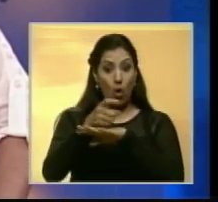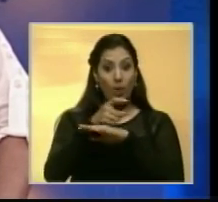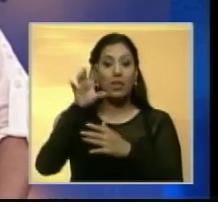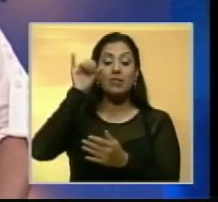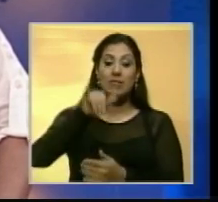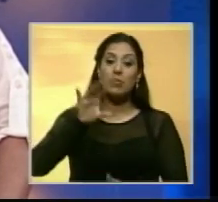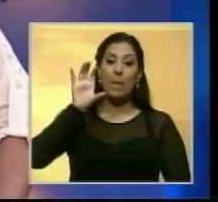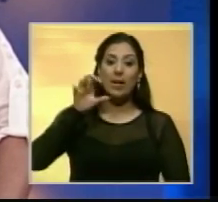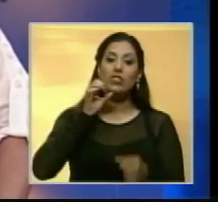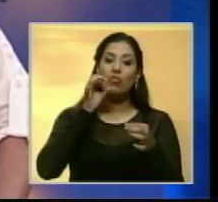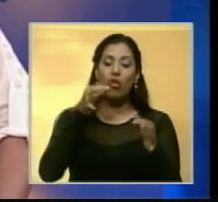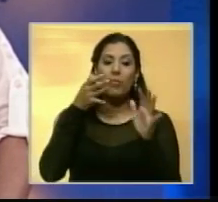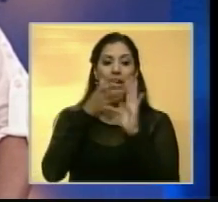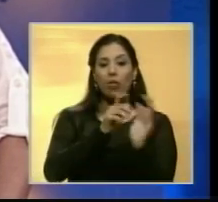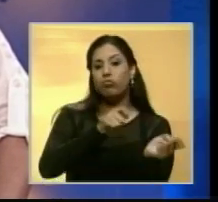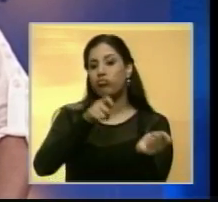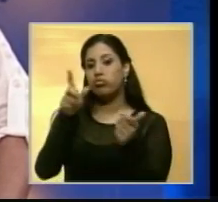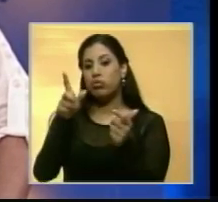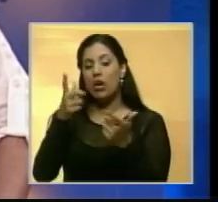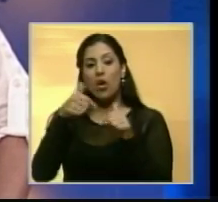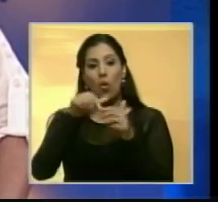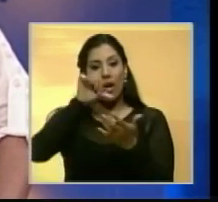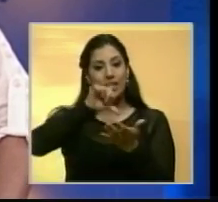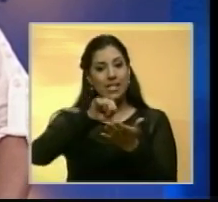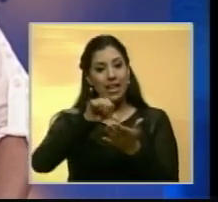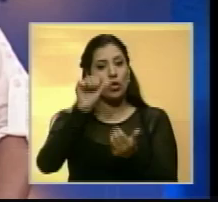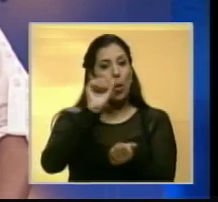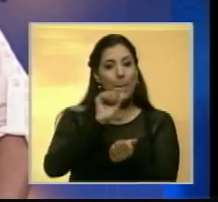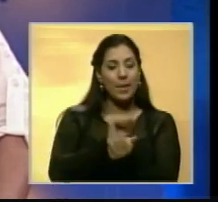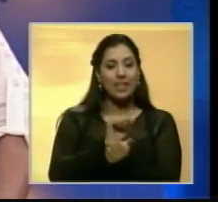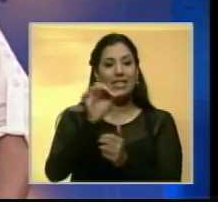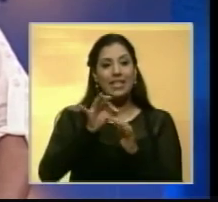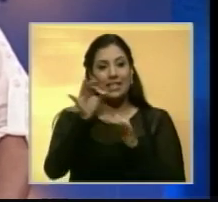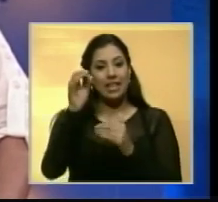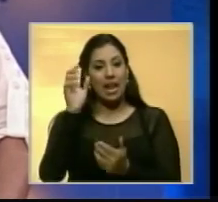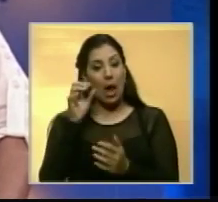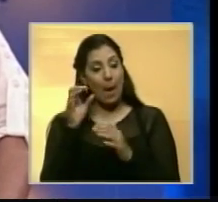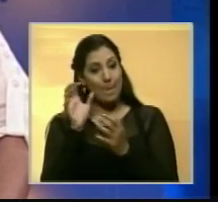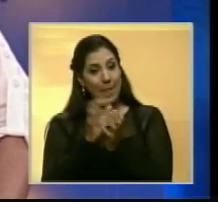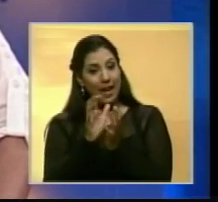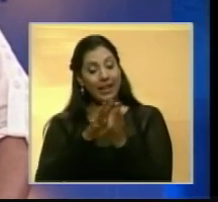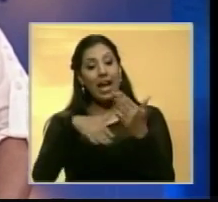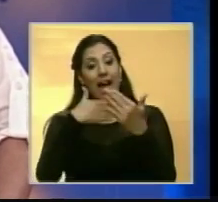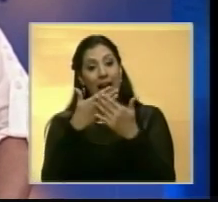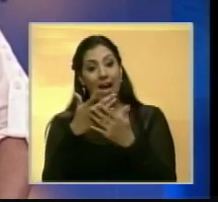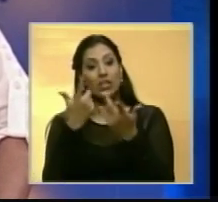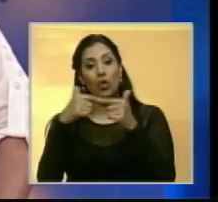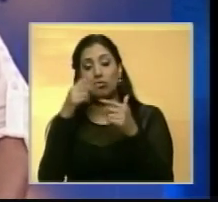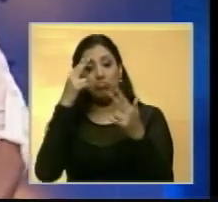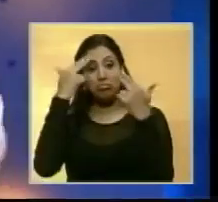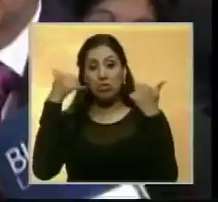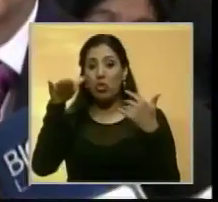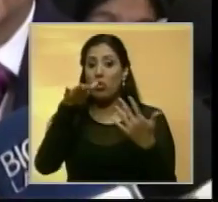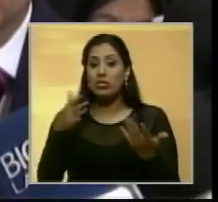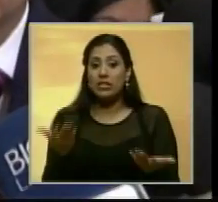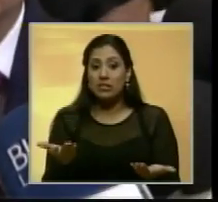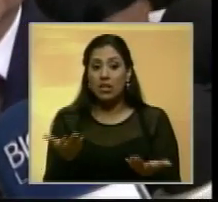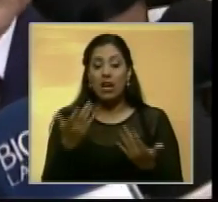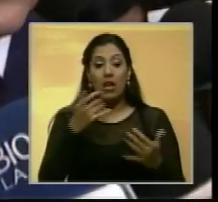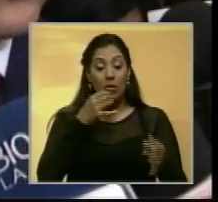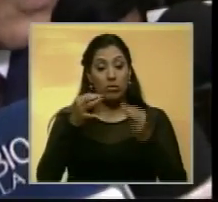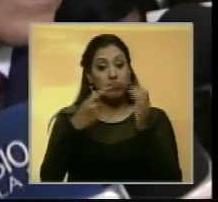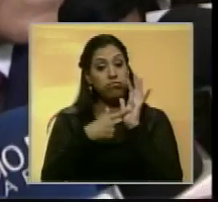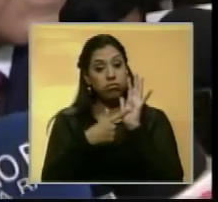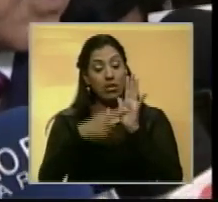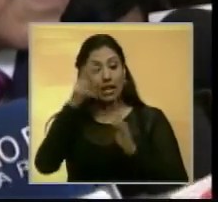ese país informara que fue trasladado desde un centro de detención en la isla de Margarita hacia paradero desconocido. En declaración